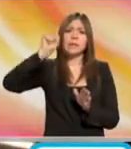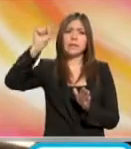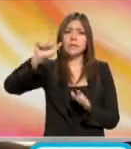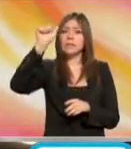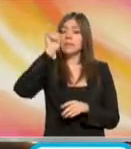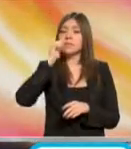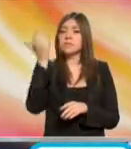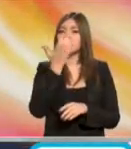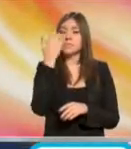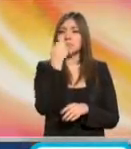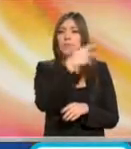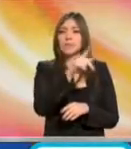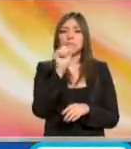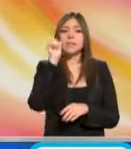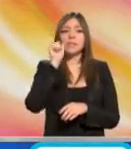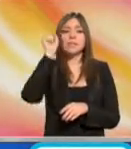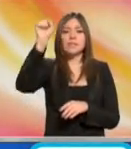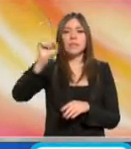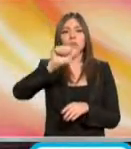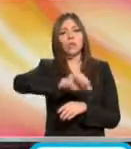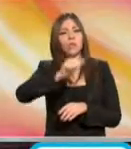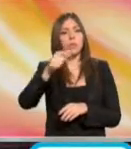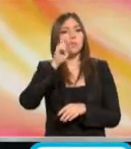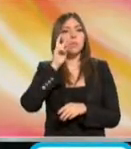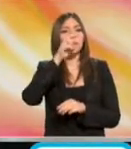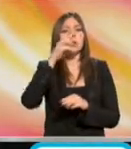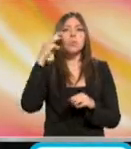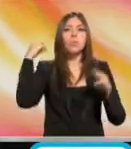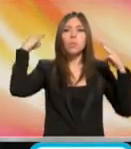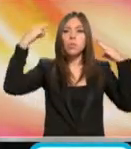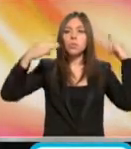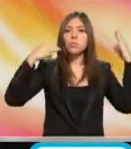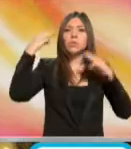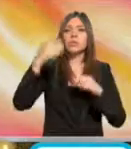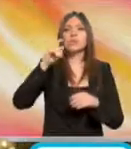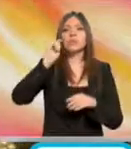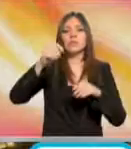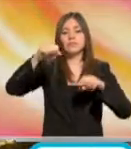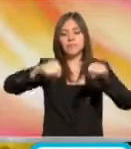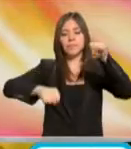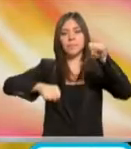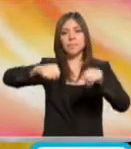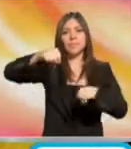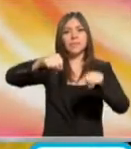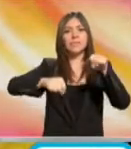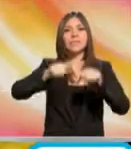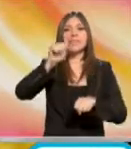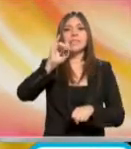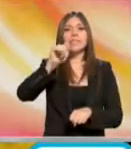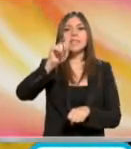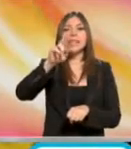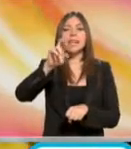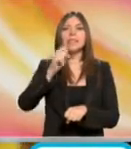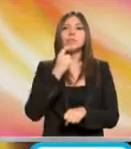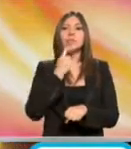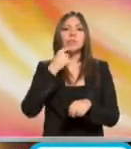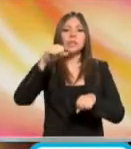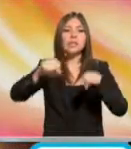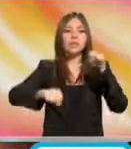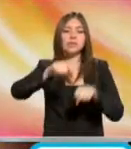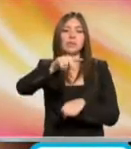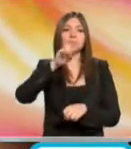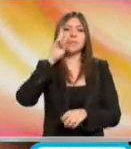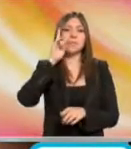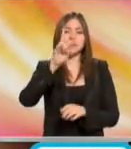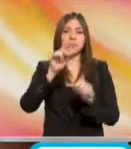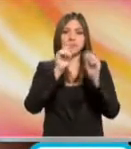pero todos los sábados, este es el Museo de los Títeres, fíjate, vamos a pasar varias imágenes, es otra de las cosas importantes de Huamantla, y ahí están en